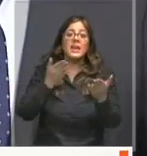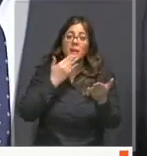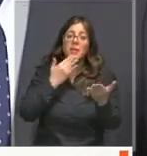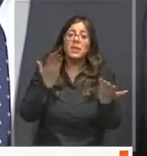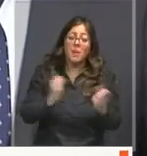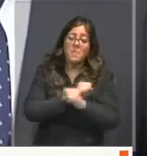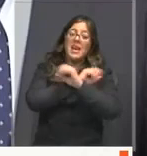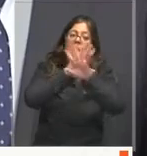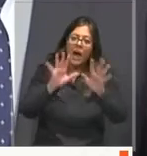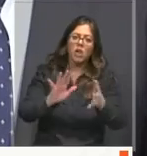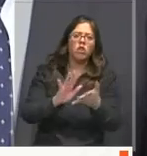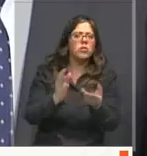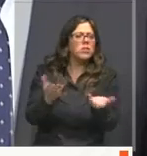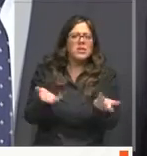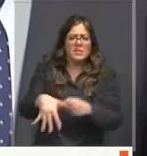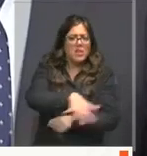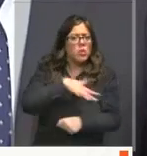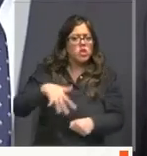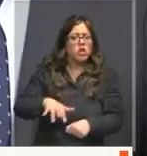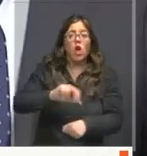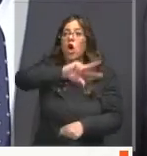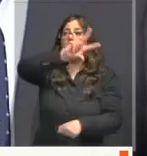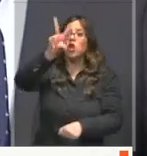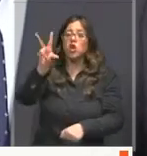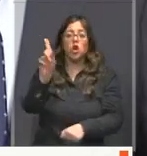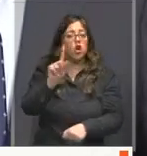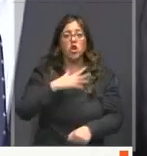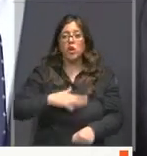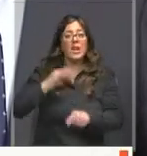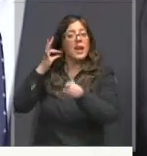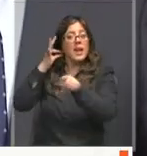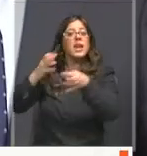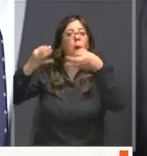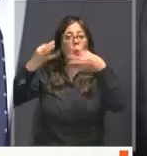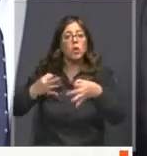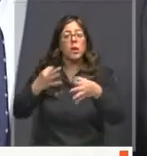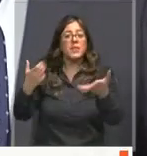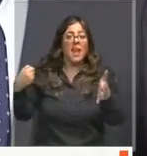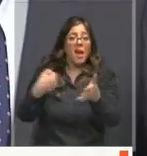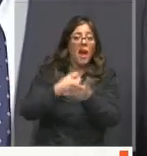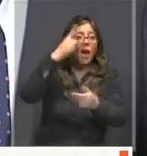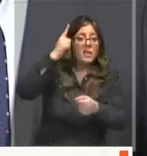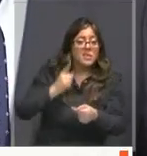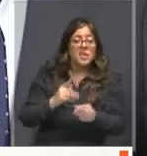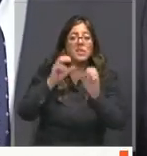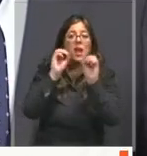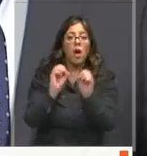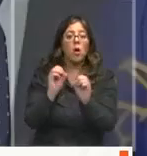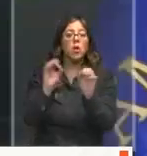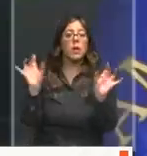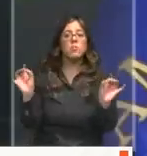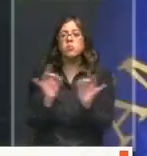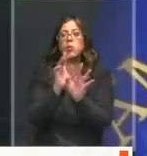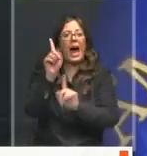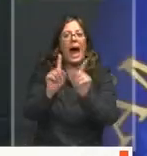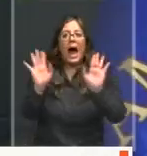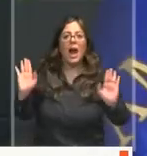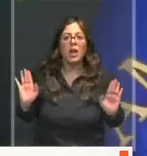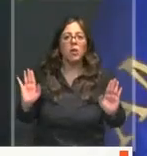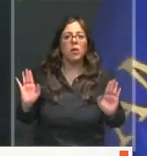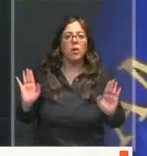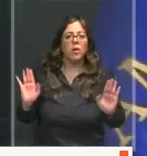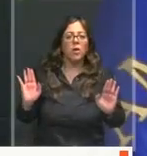todo lo que está pasando Dios no quiera que ella tenga un accidente o que definitivamente le pueda pasar algo tenemos